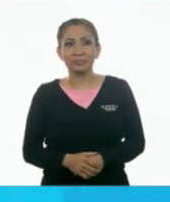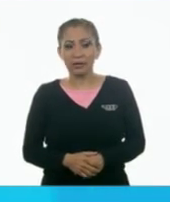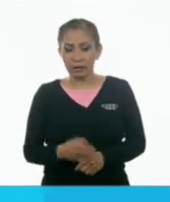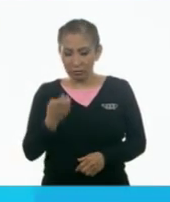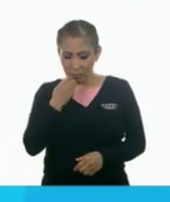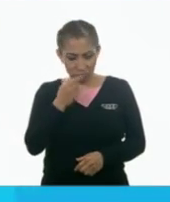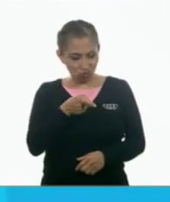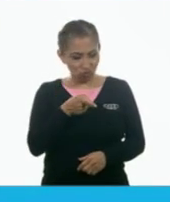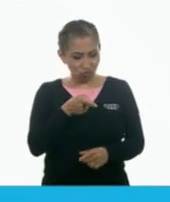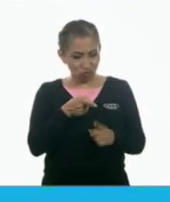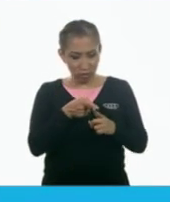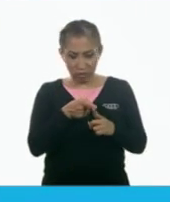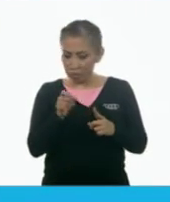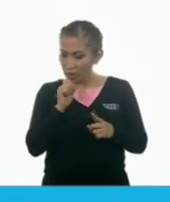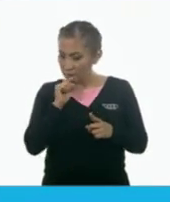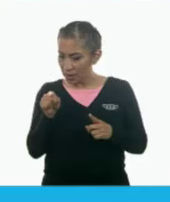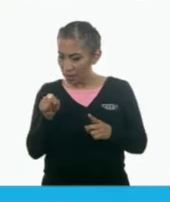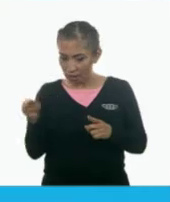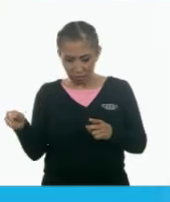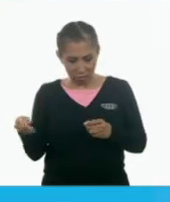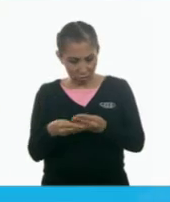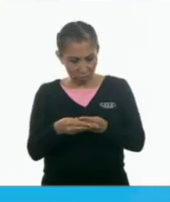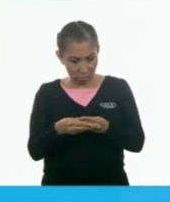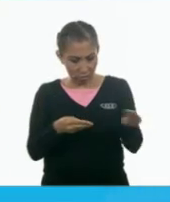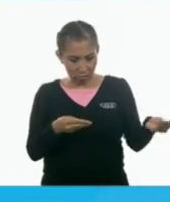Esta es. Y también esta.